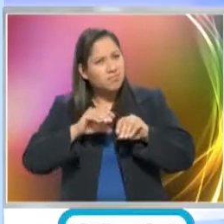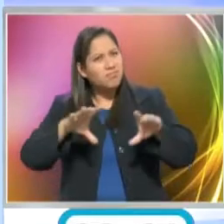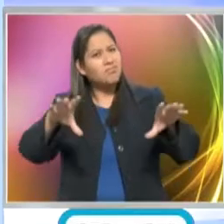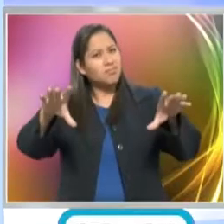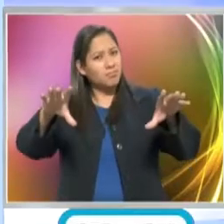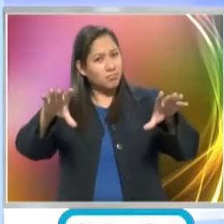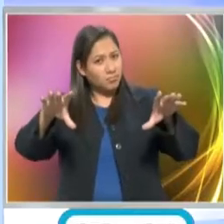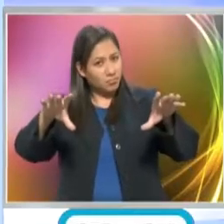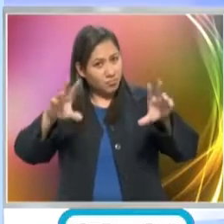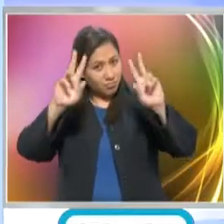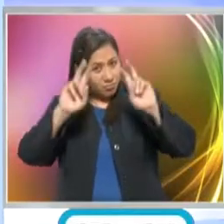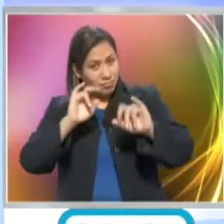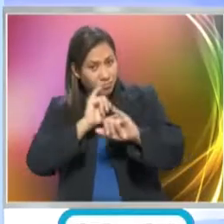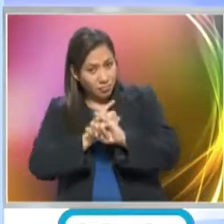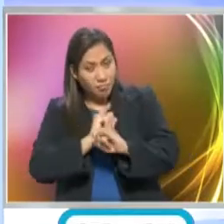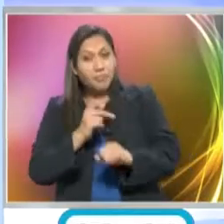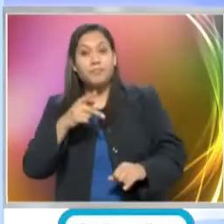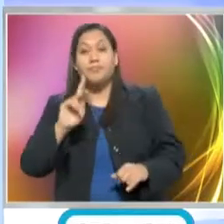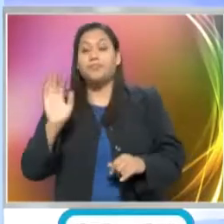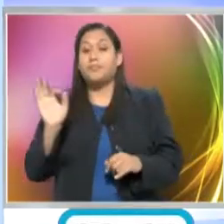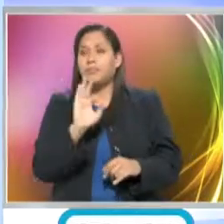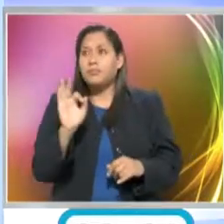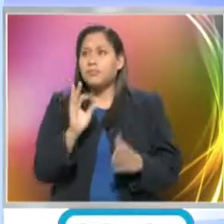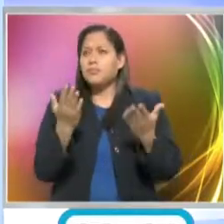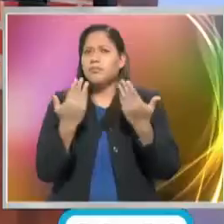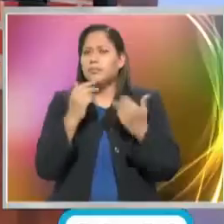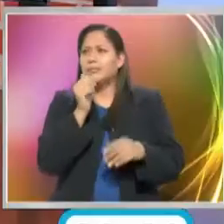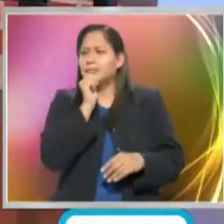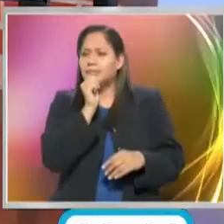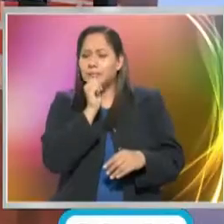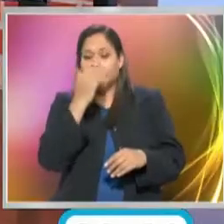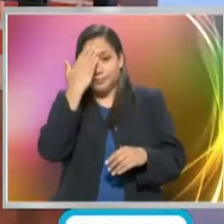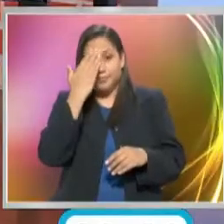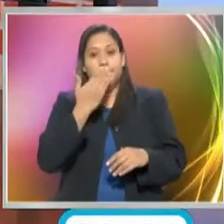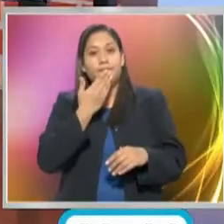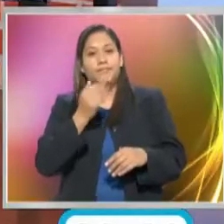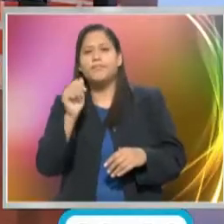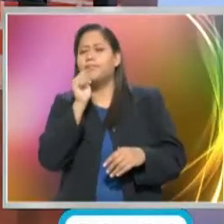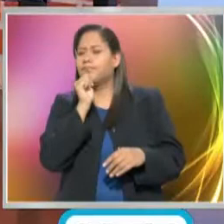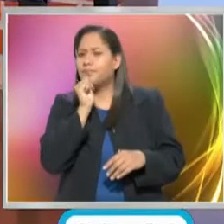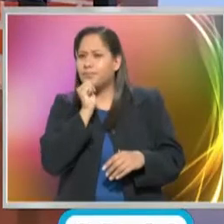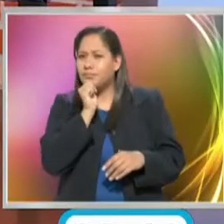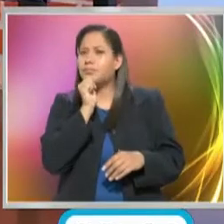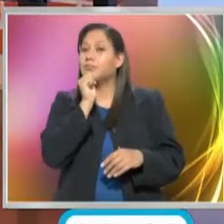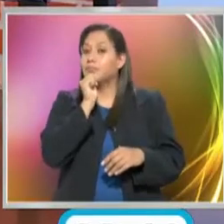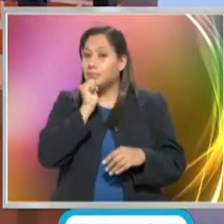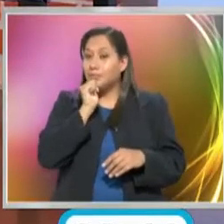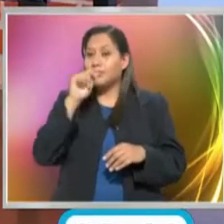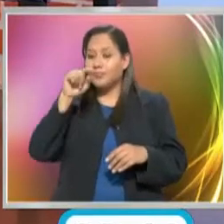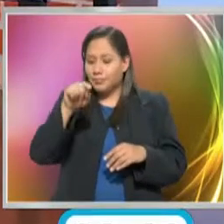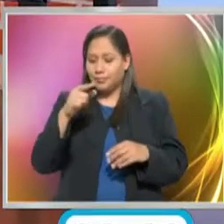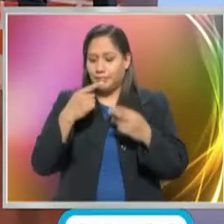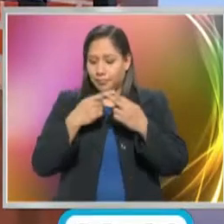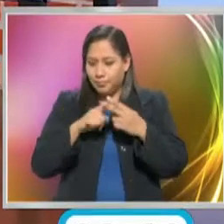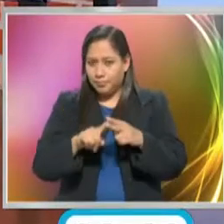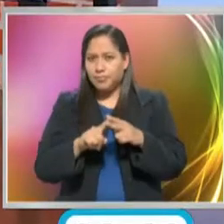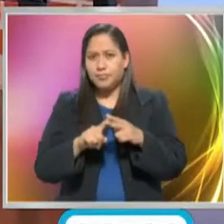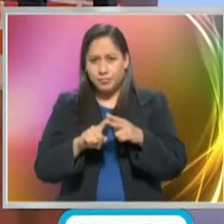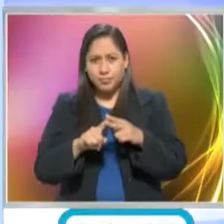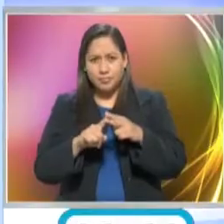en donde no vemos y en todo el mundo, en una manera global, ¿no? Sí. Es increíble. El alcance es mucho más amplio. Antes, ahora.